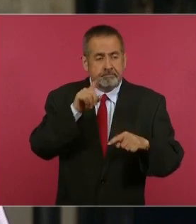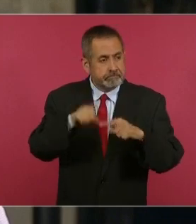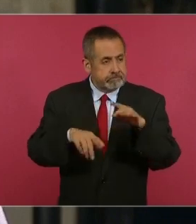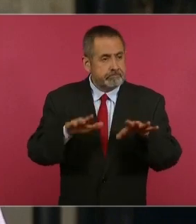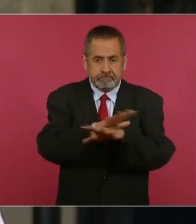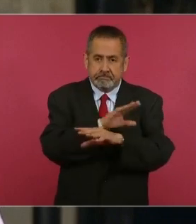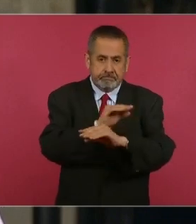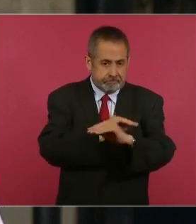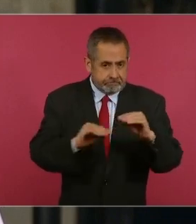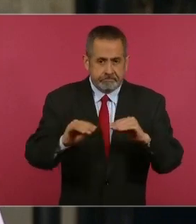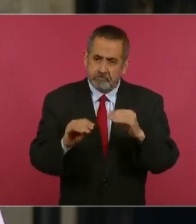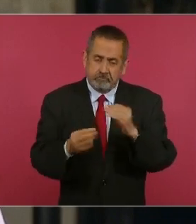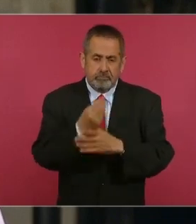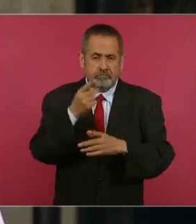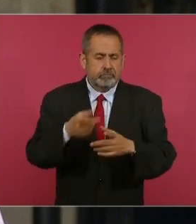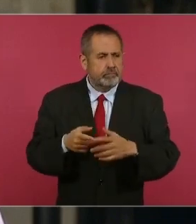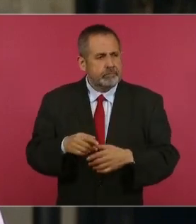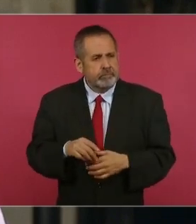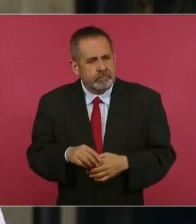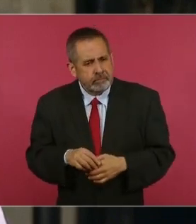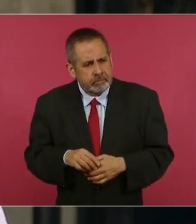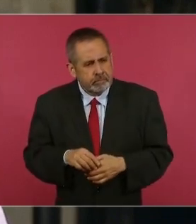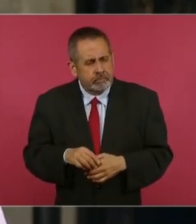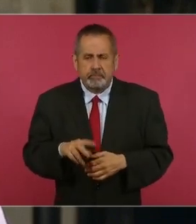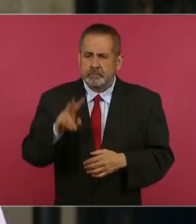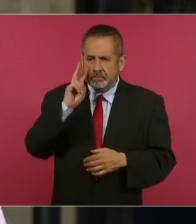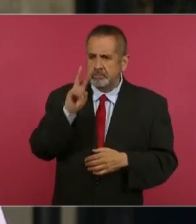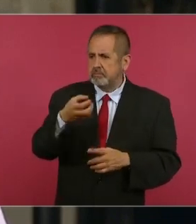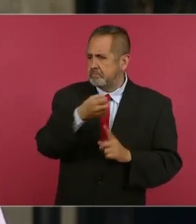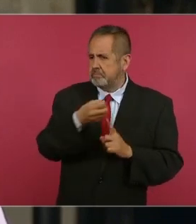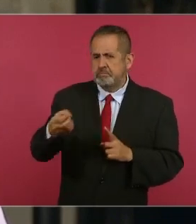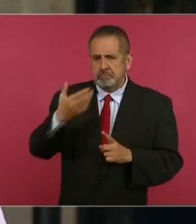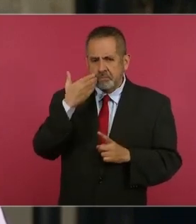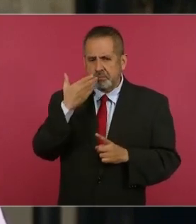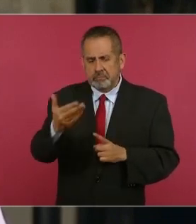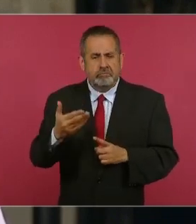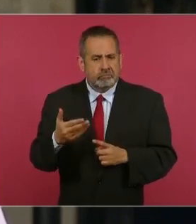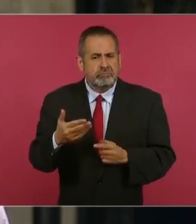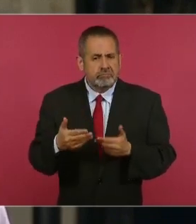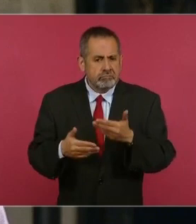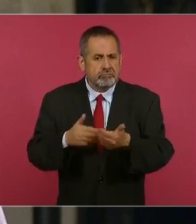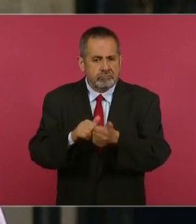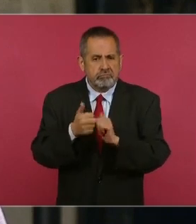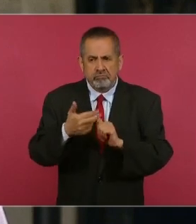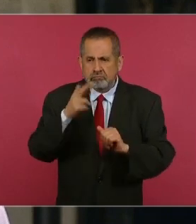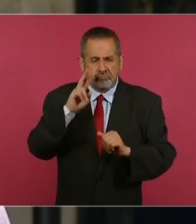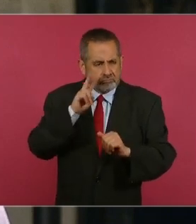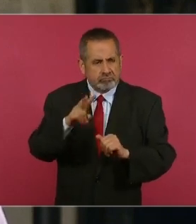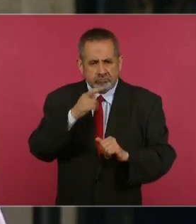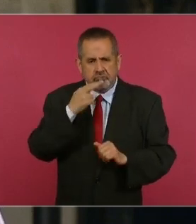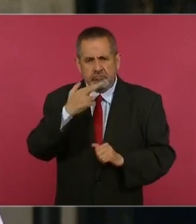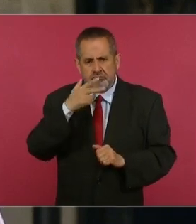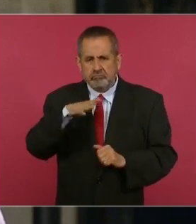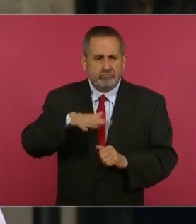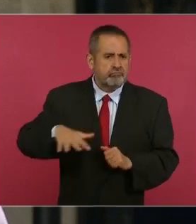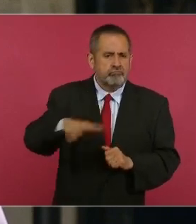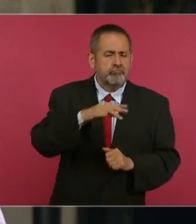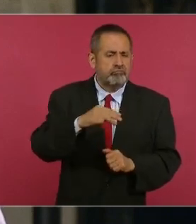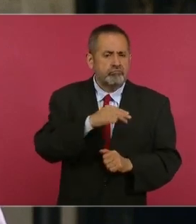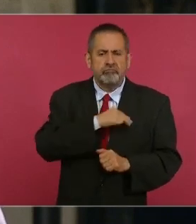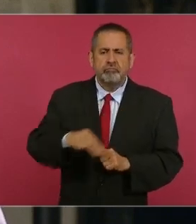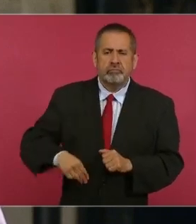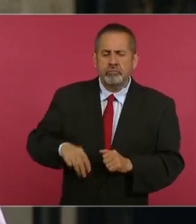cambiado. Se ve ya pues un orden que ha venido viéndose en todo el municipio de